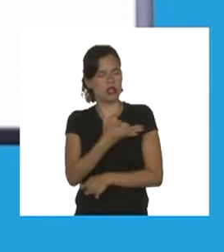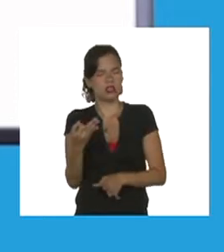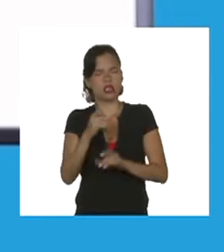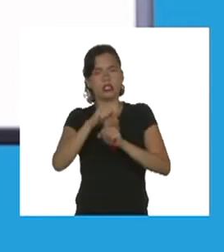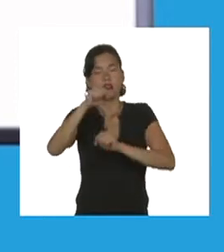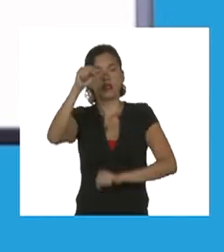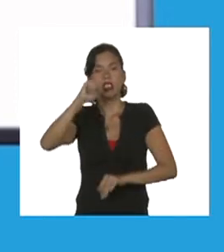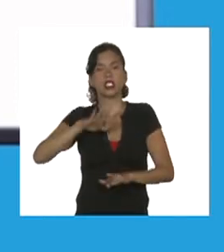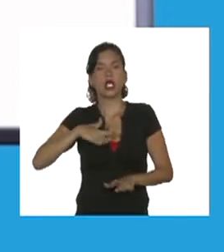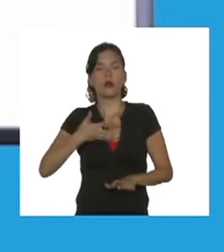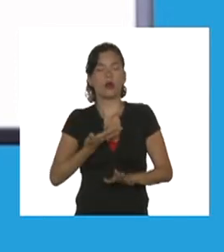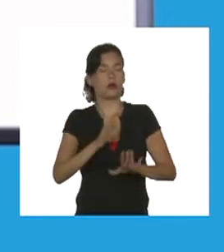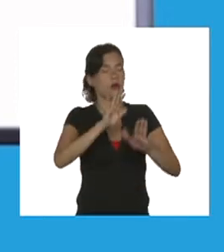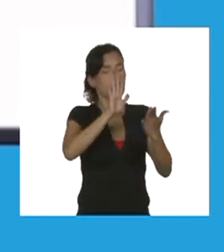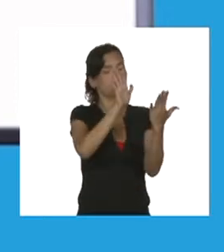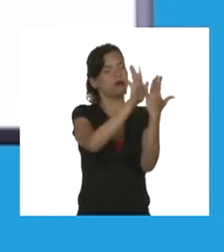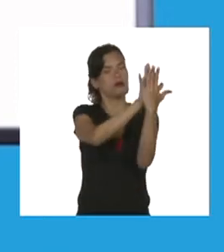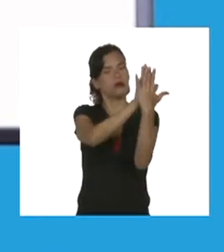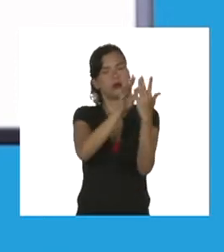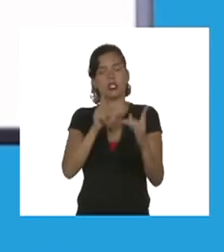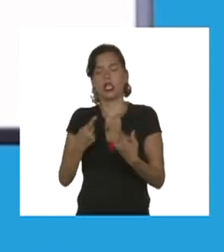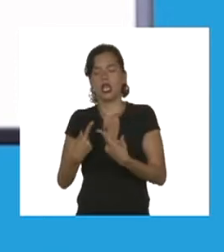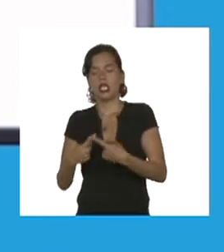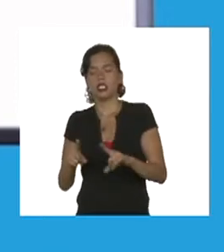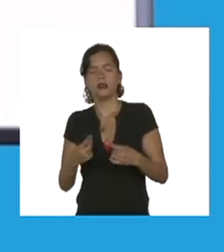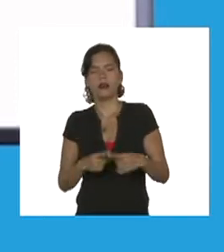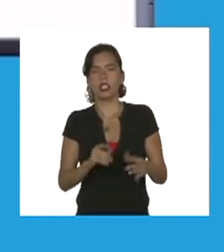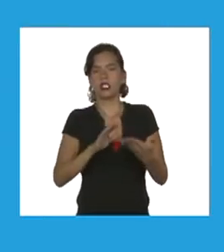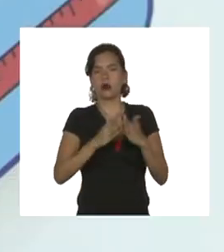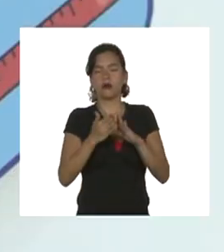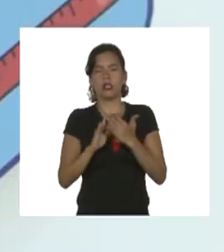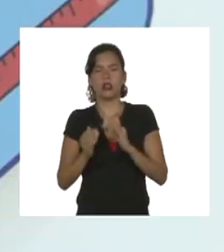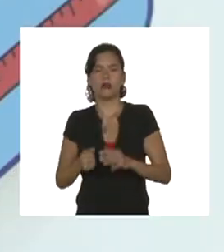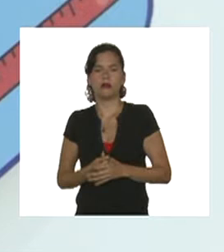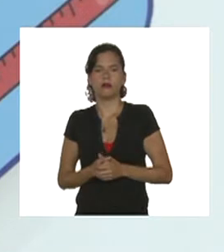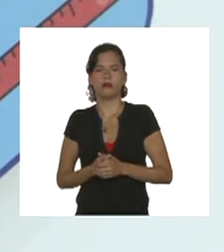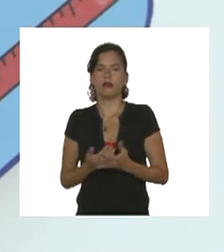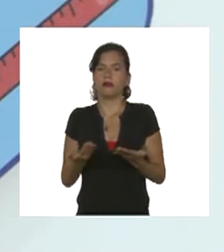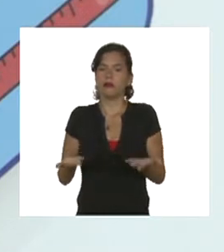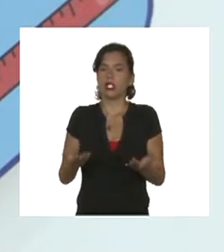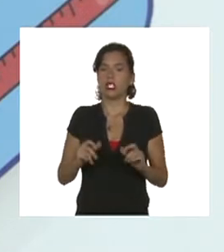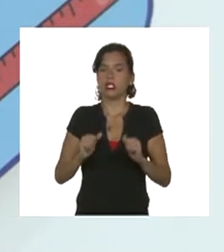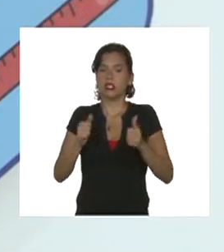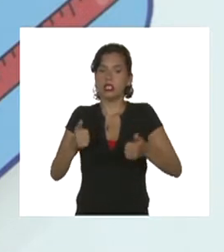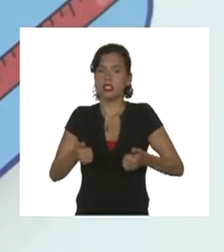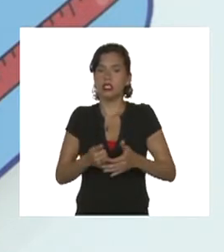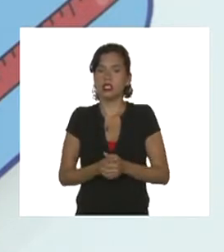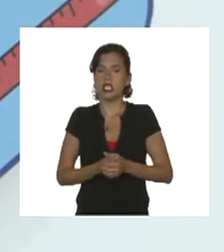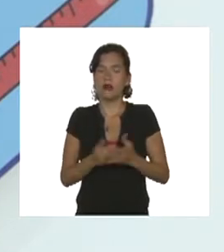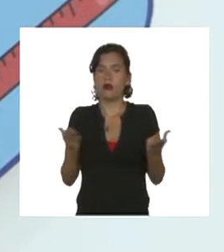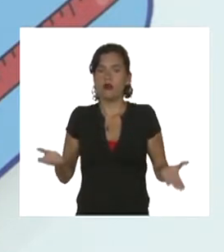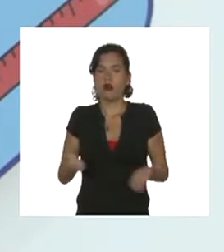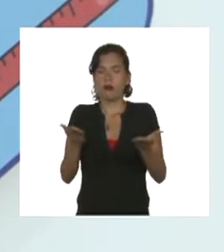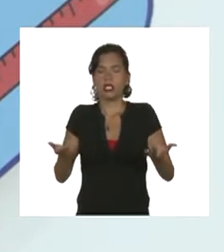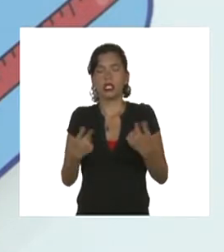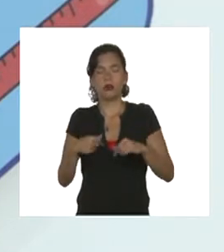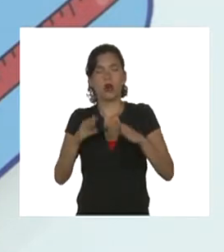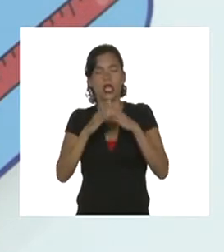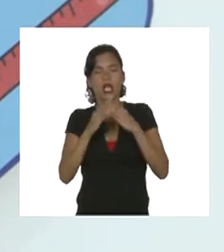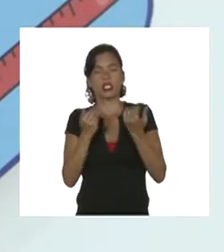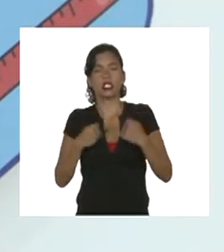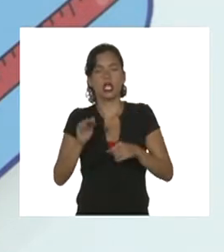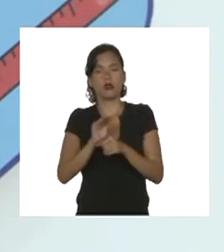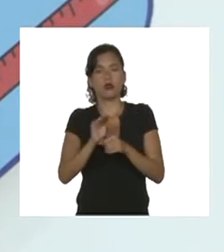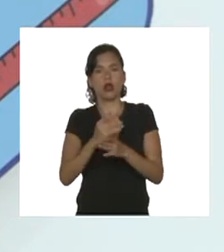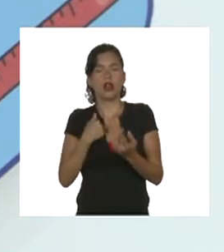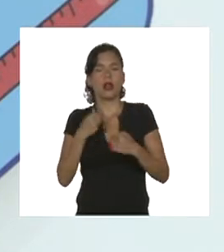y hasta lo podemos colocar en nuestra comunidad. Y así iniciamos, fomentamos en casa el cuidado a la